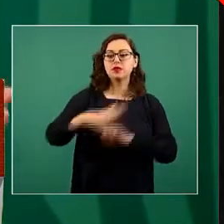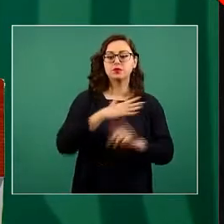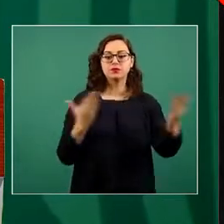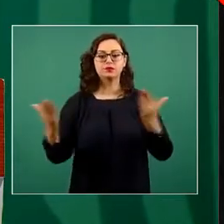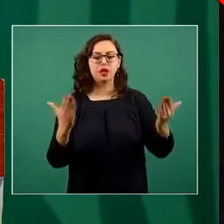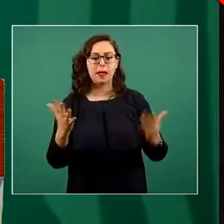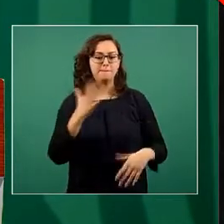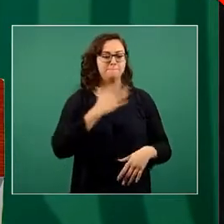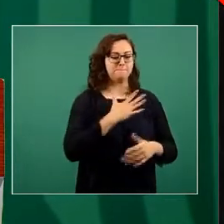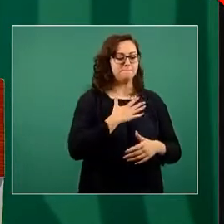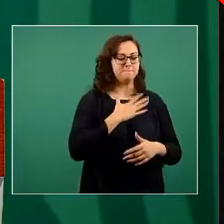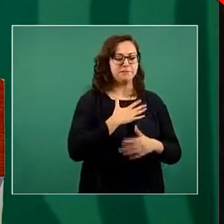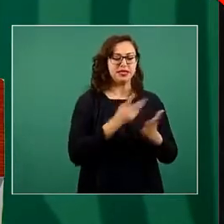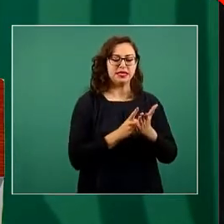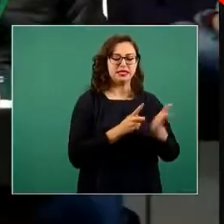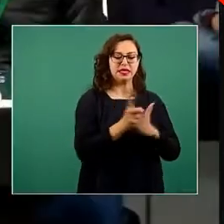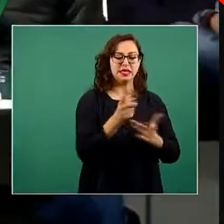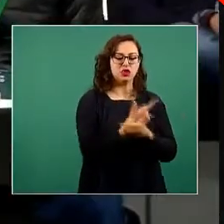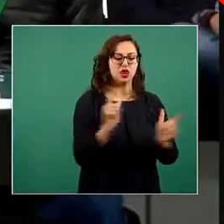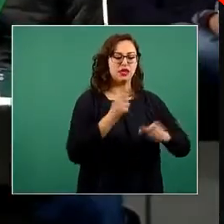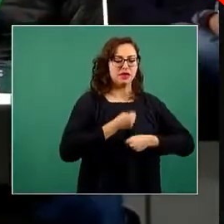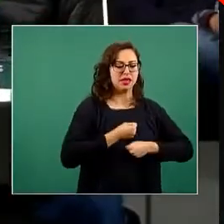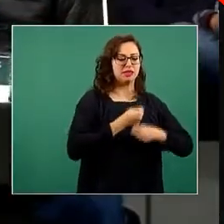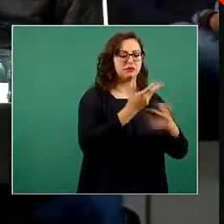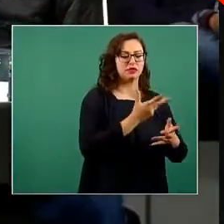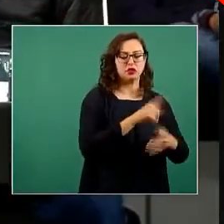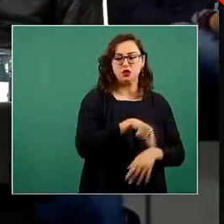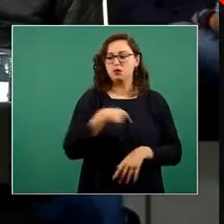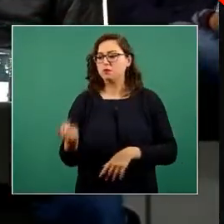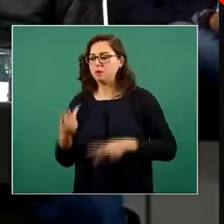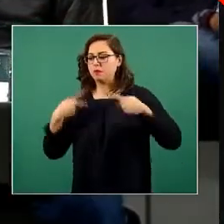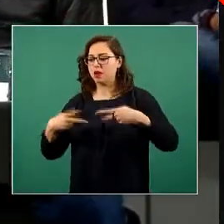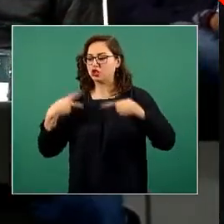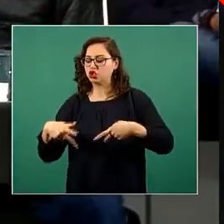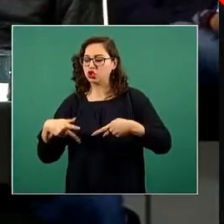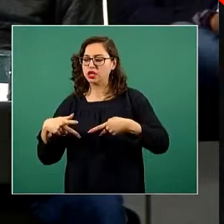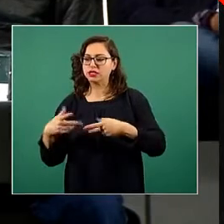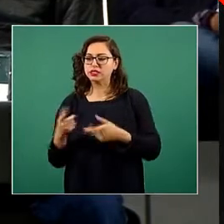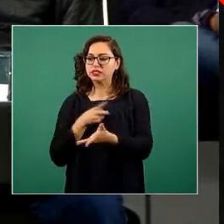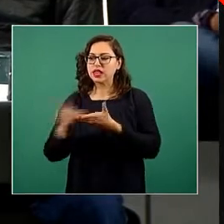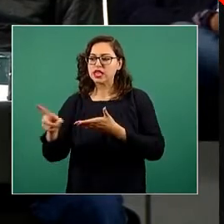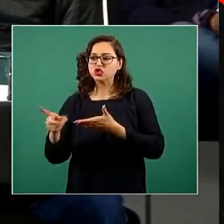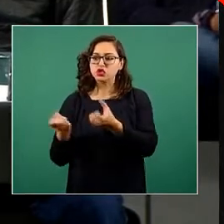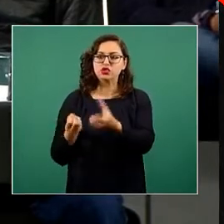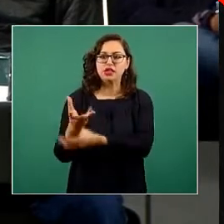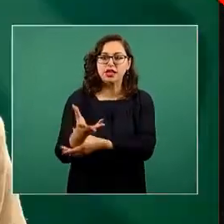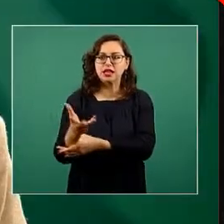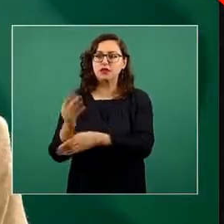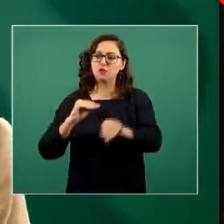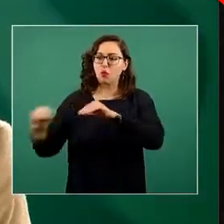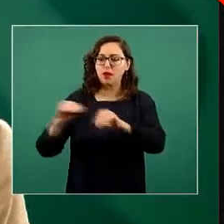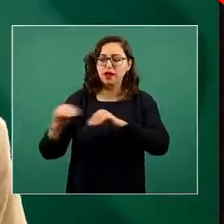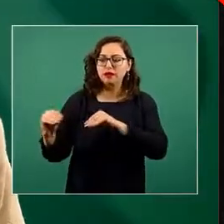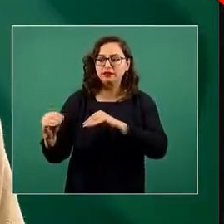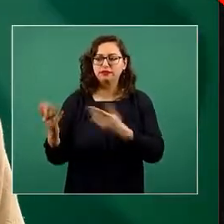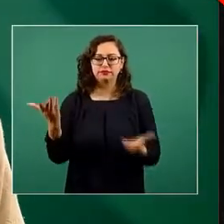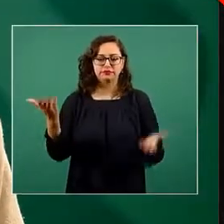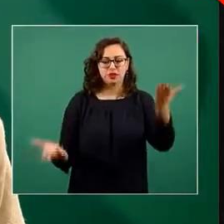derecho a la libertad de expresión y el derecho a la movilidad de algunas personas. Es decir, siempre, y eso es lo que hace un tribunal